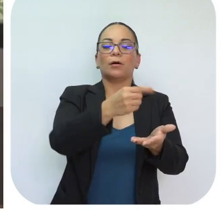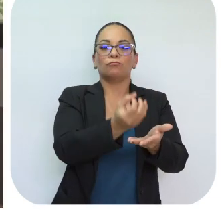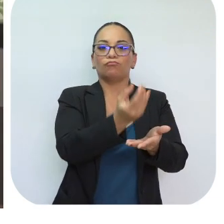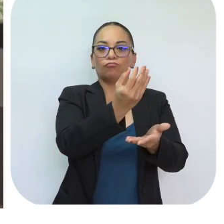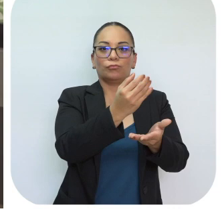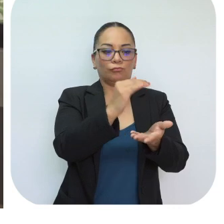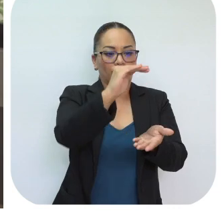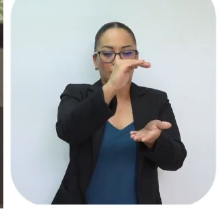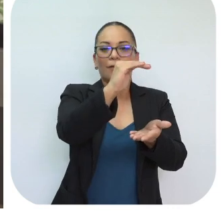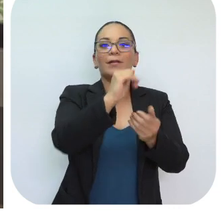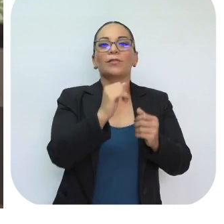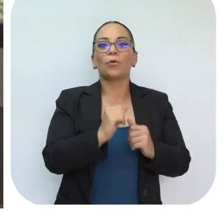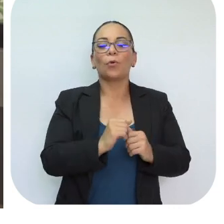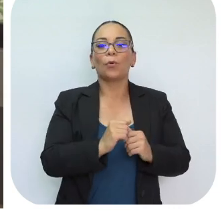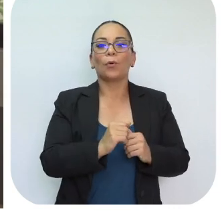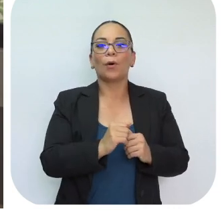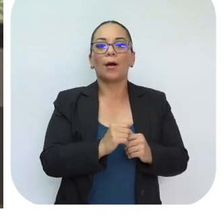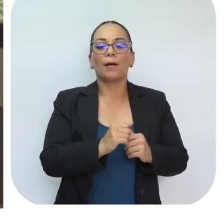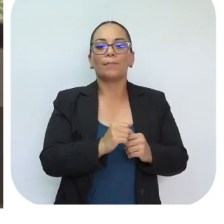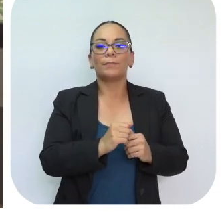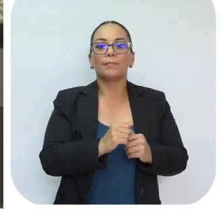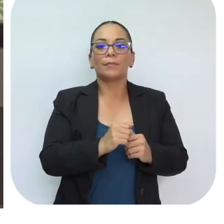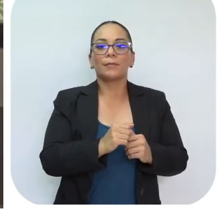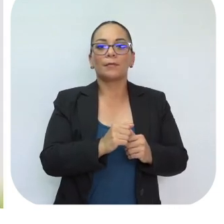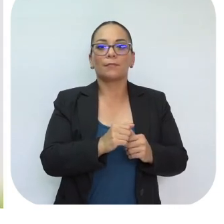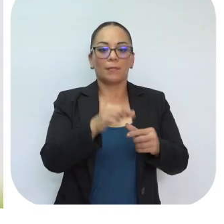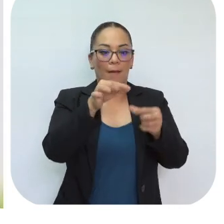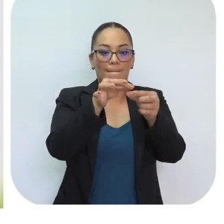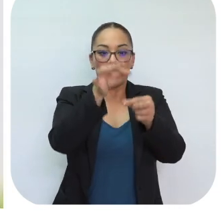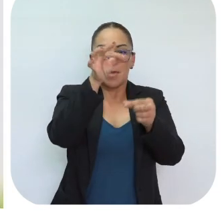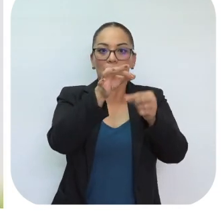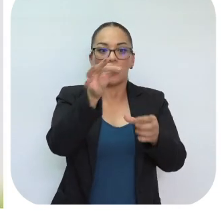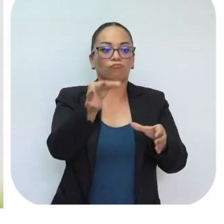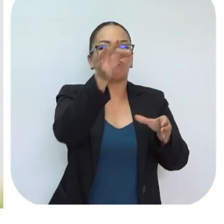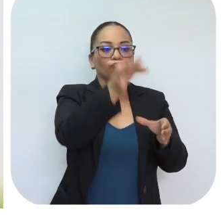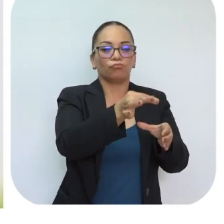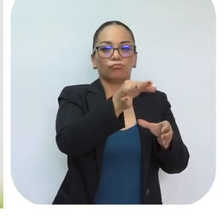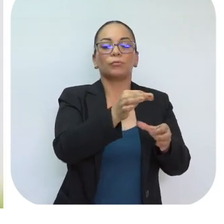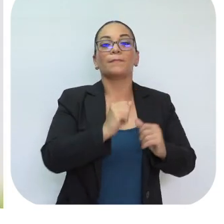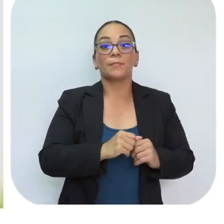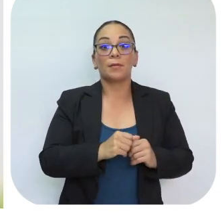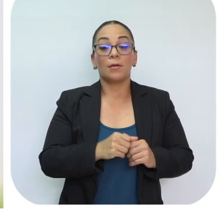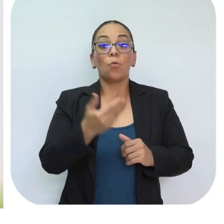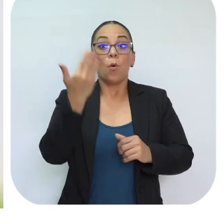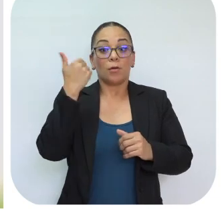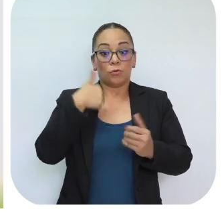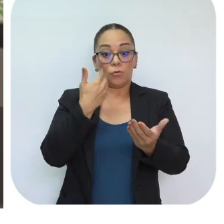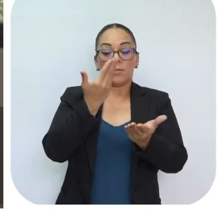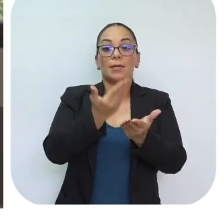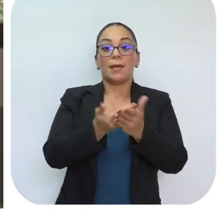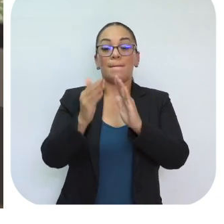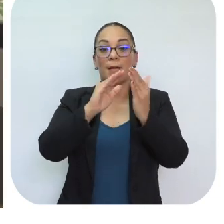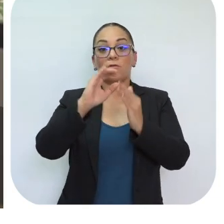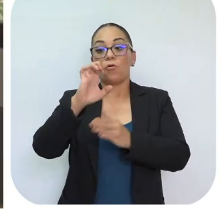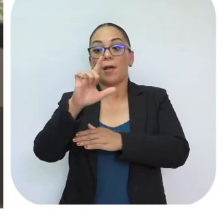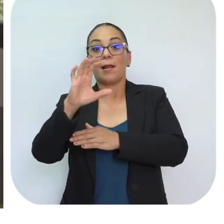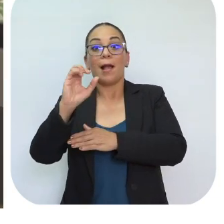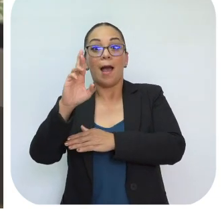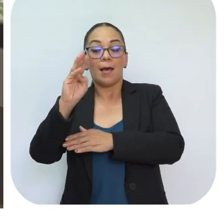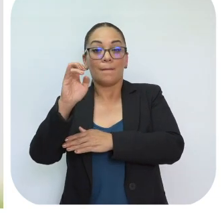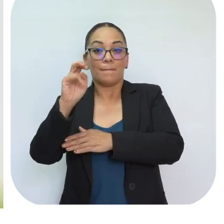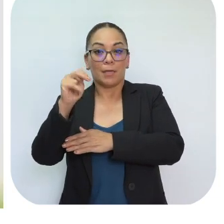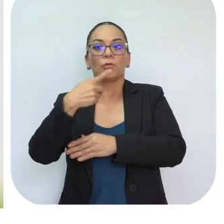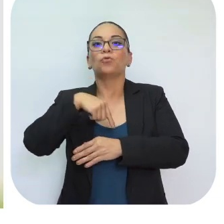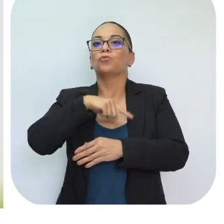cerrizo. Se le ponía una mecha. Cuando yo llegué ahí al barrio del Carmen, éramos las últimas